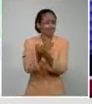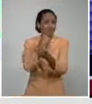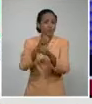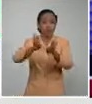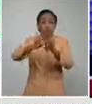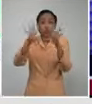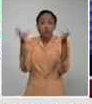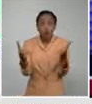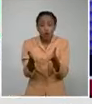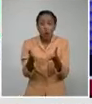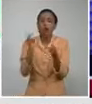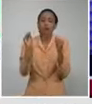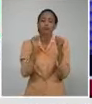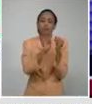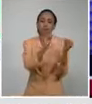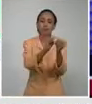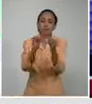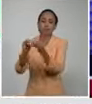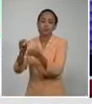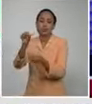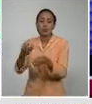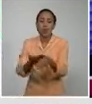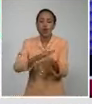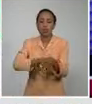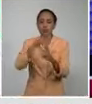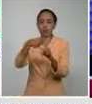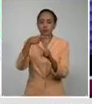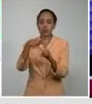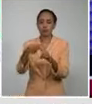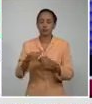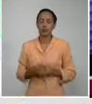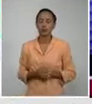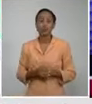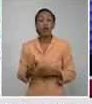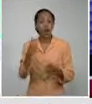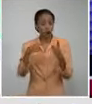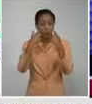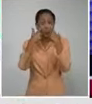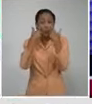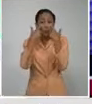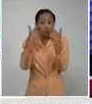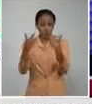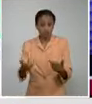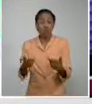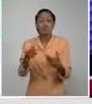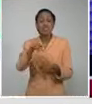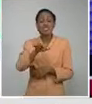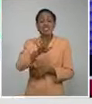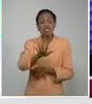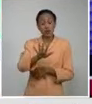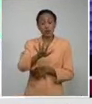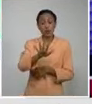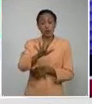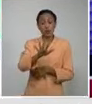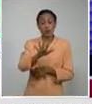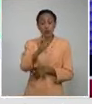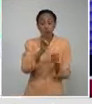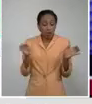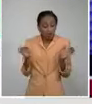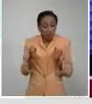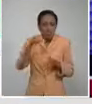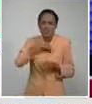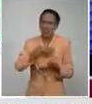de casos confirmados. Es importante destacar, nos decía la doctora Lisset, que 5 pacientes son asintomáticos y